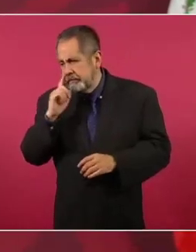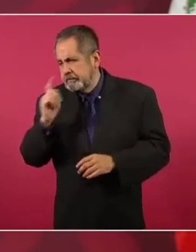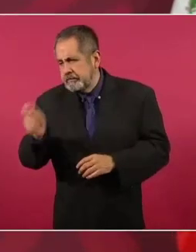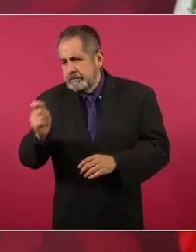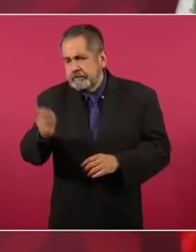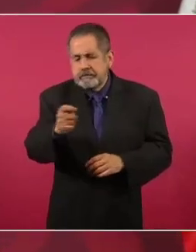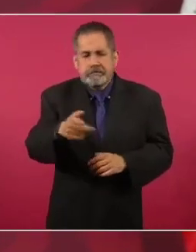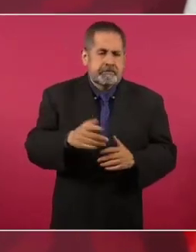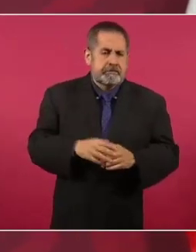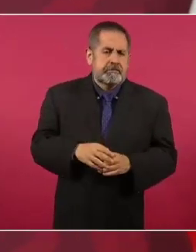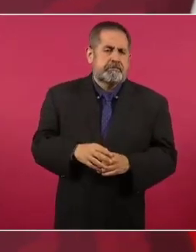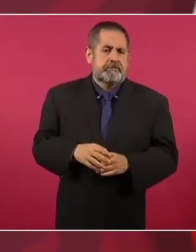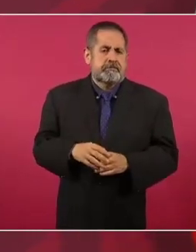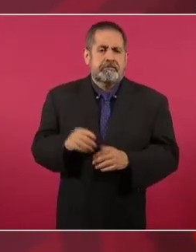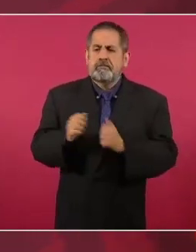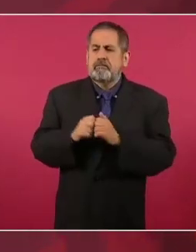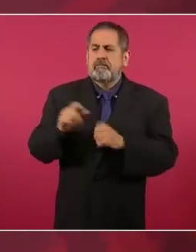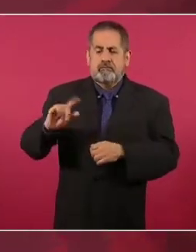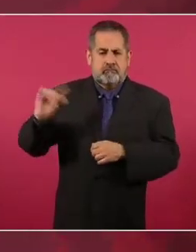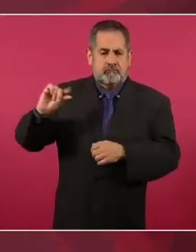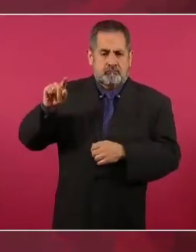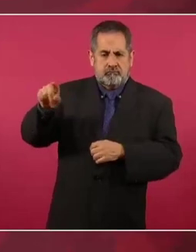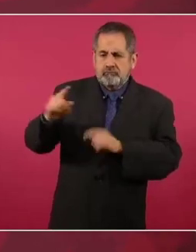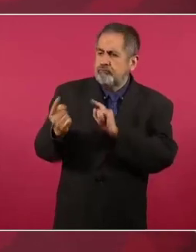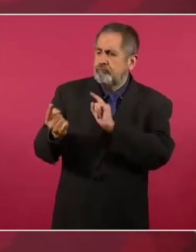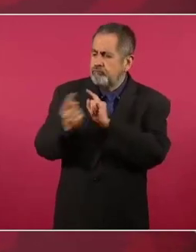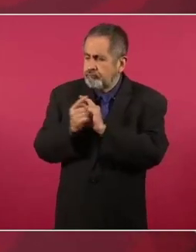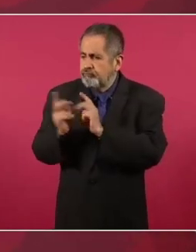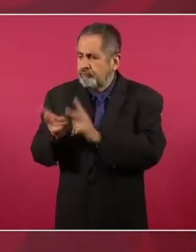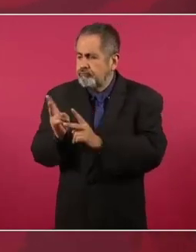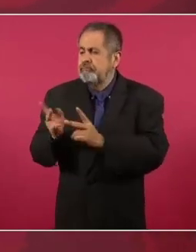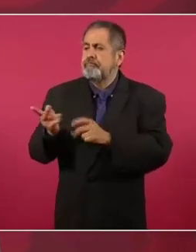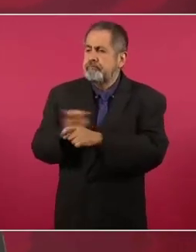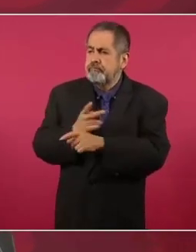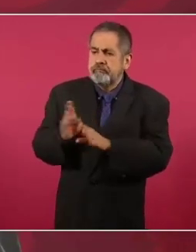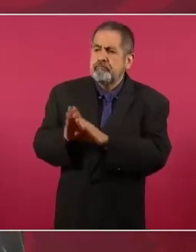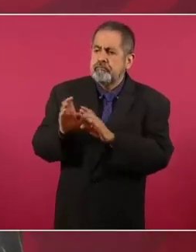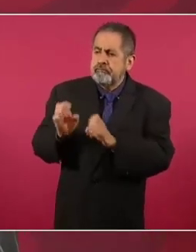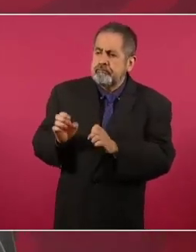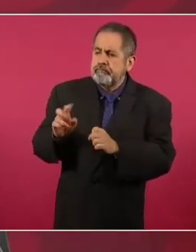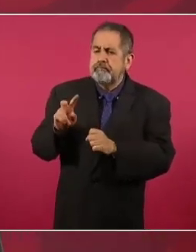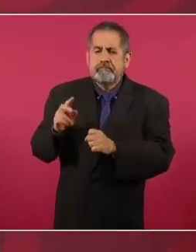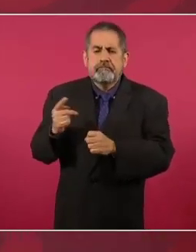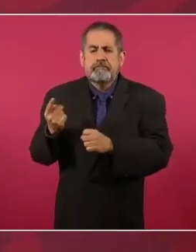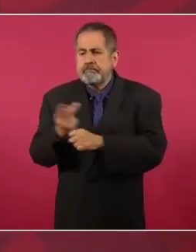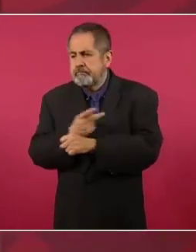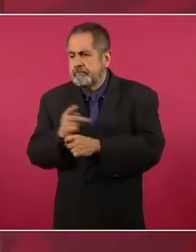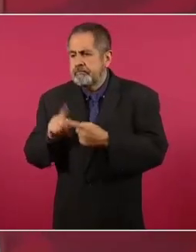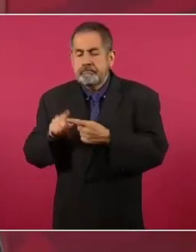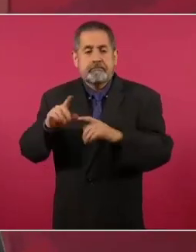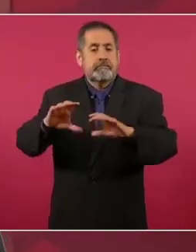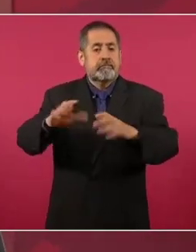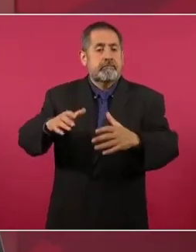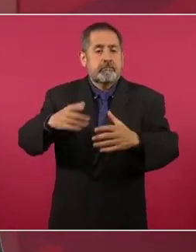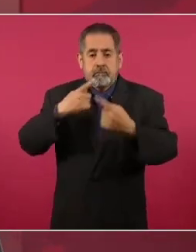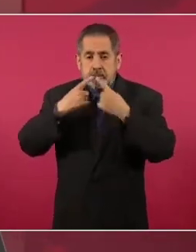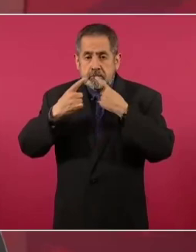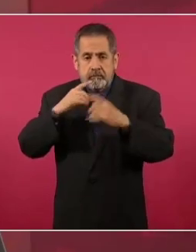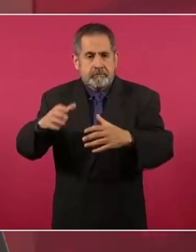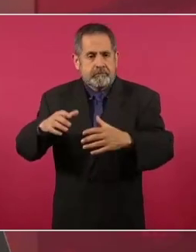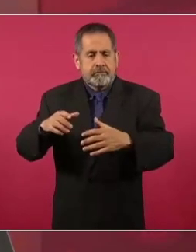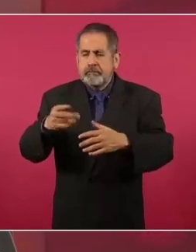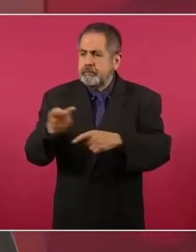el hablar con los servidores públicos que atienden las peticiones de las comunidades,